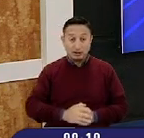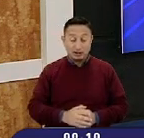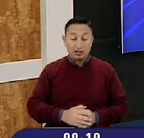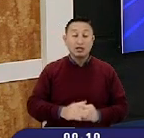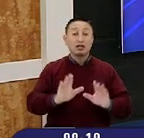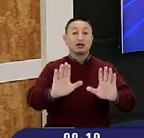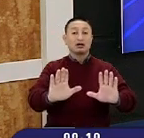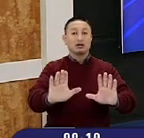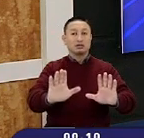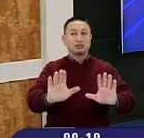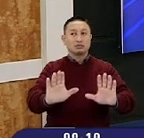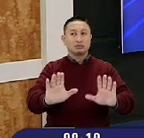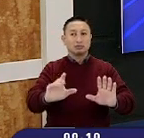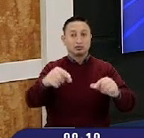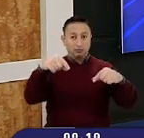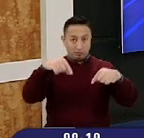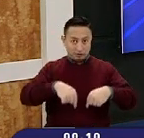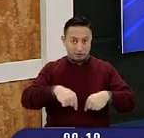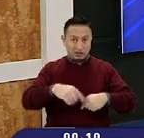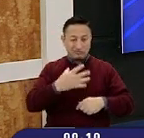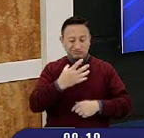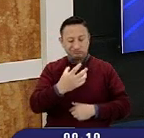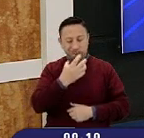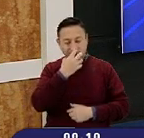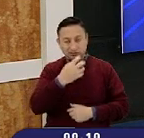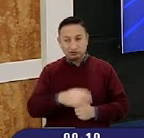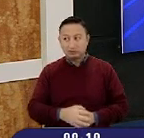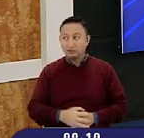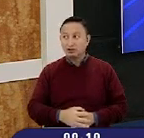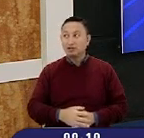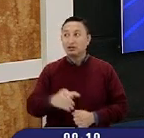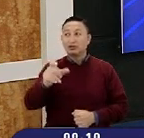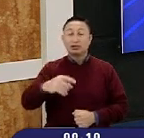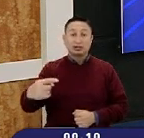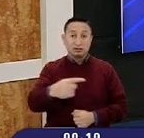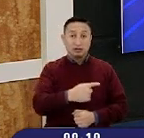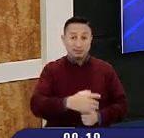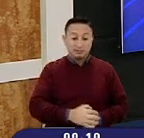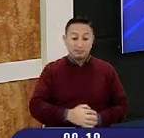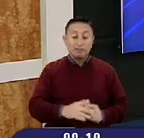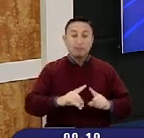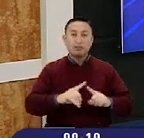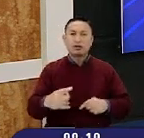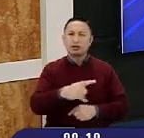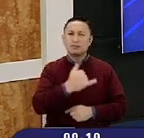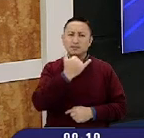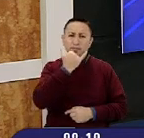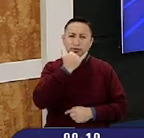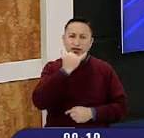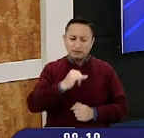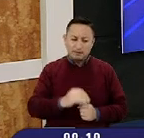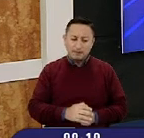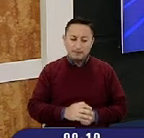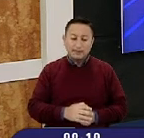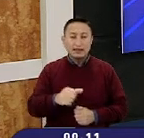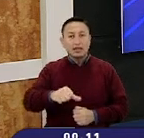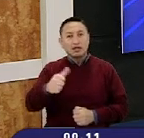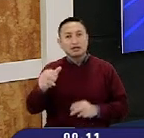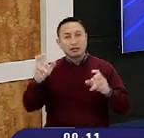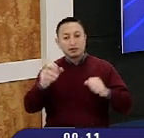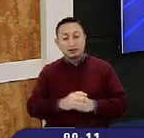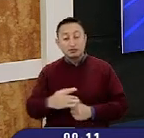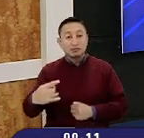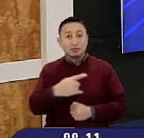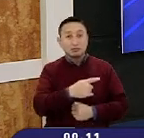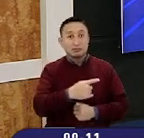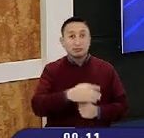violencia, sino que ya la ira popular, la impotencia hace que esto pase. Pero lo que está mal, vecinos queridos, en los otros contextos es que no se